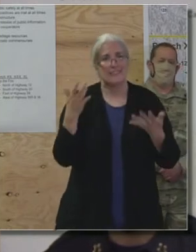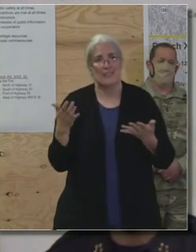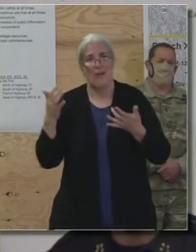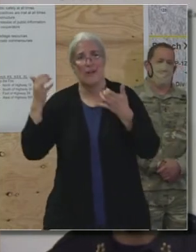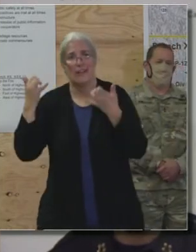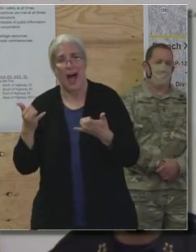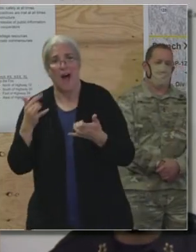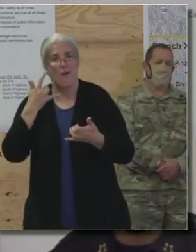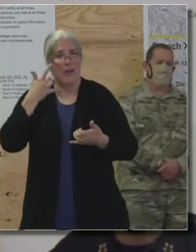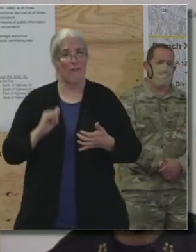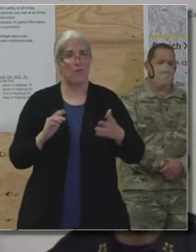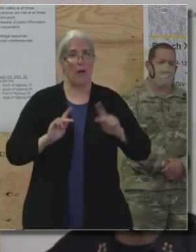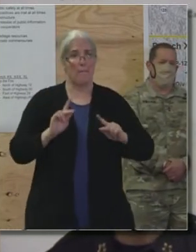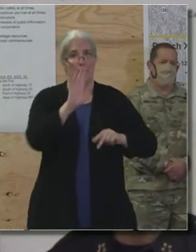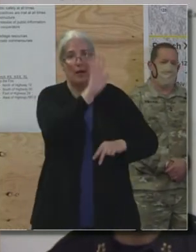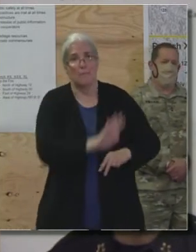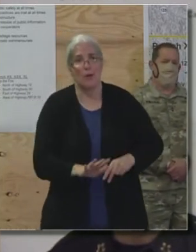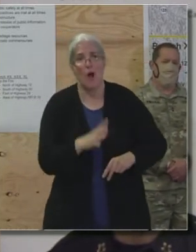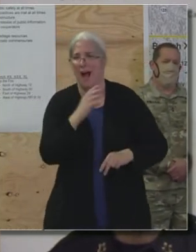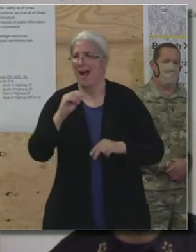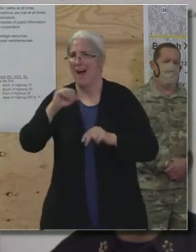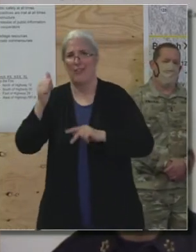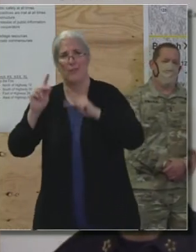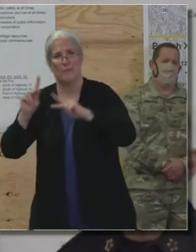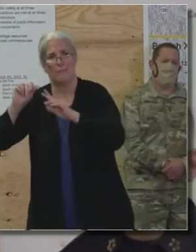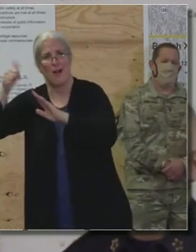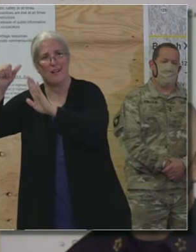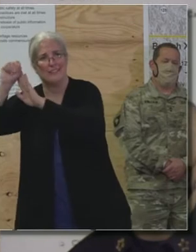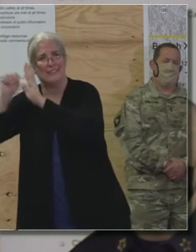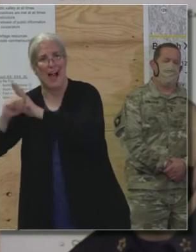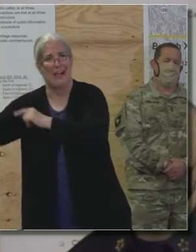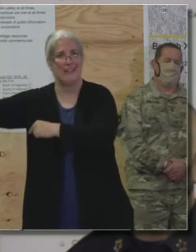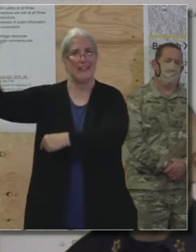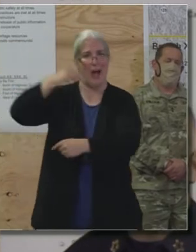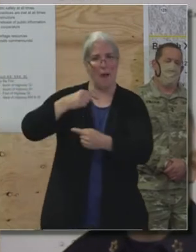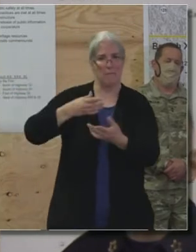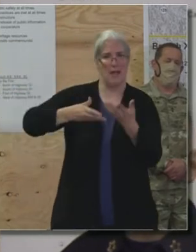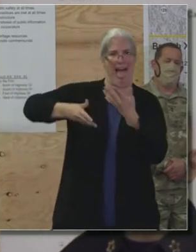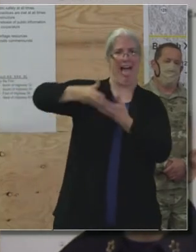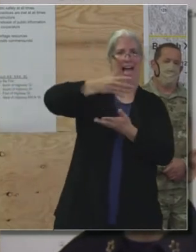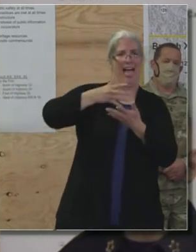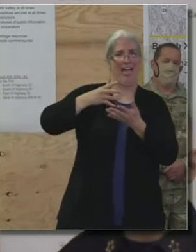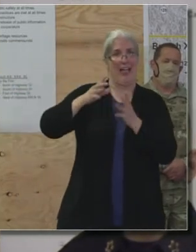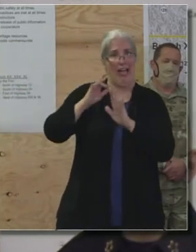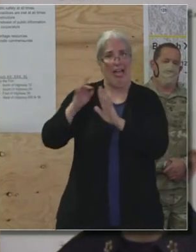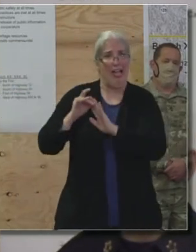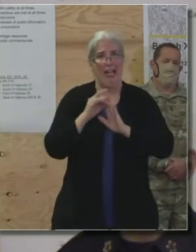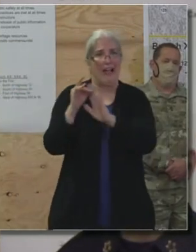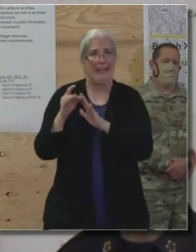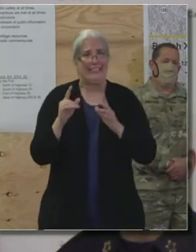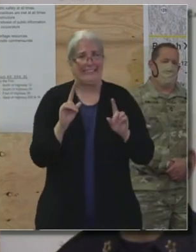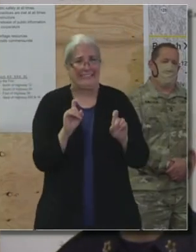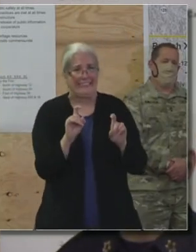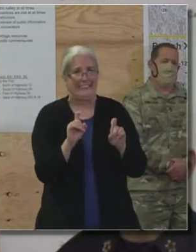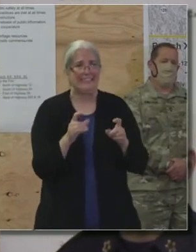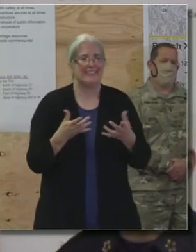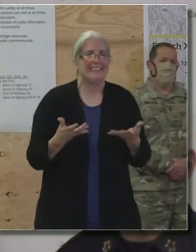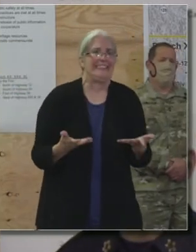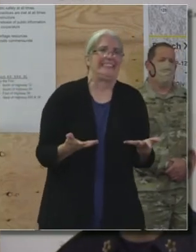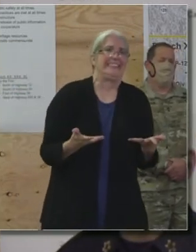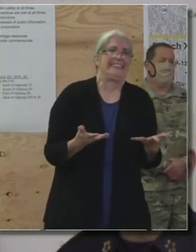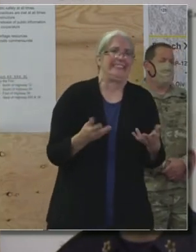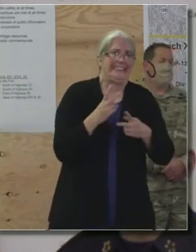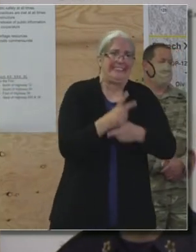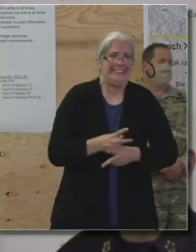están funcionando al traer a nuevos participantes a las actividades de supresión y qué significa esto del